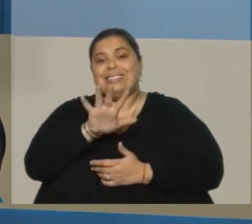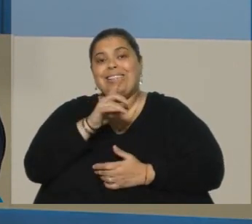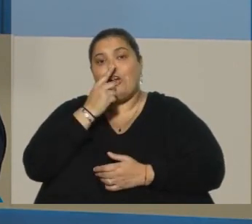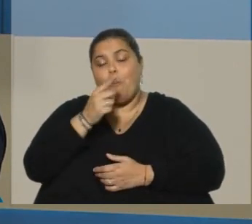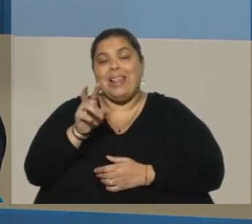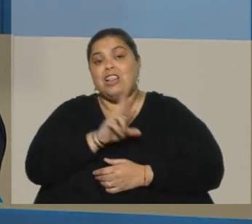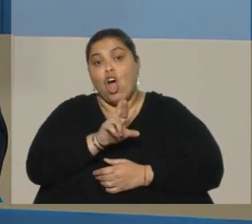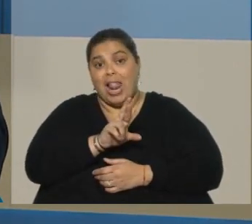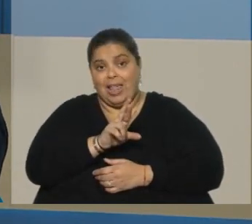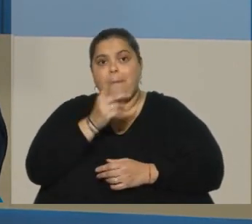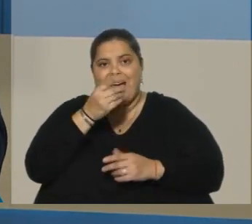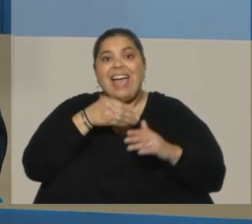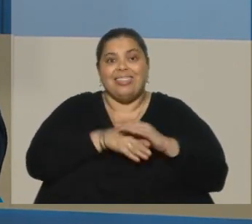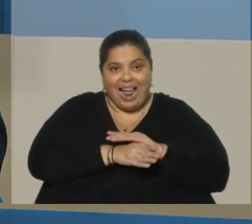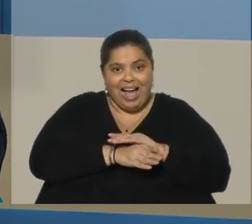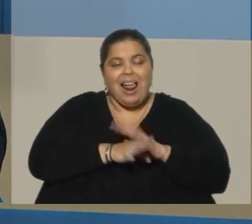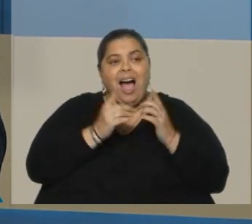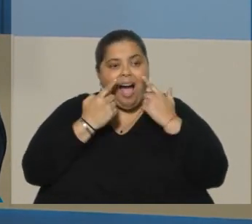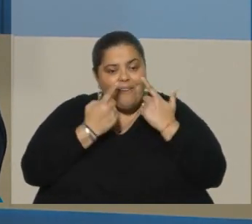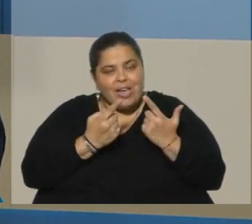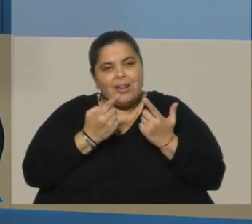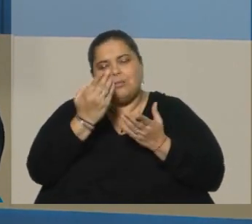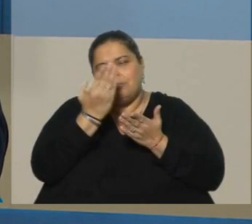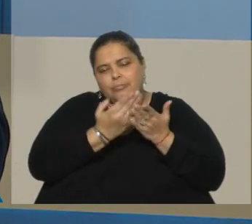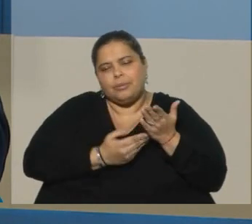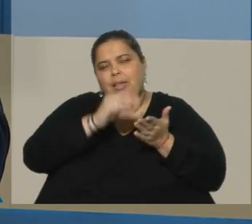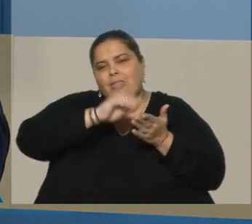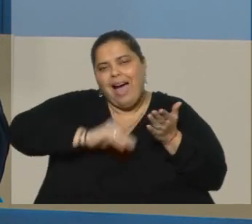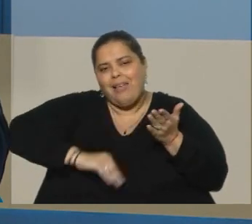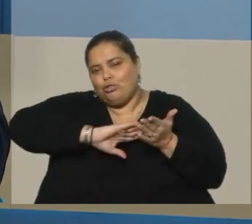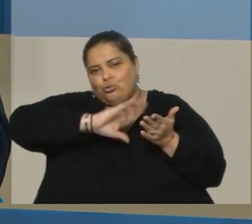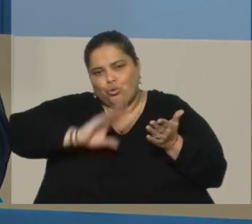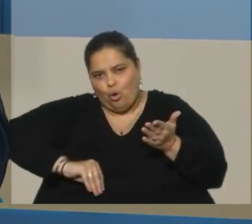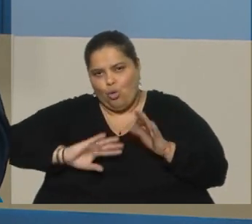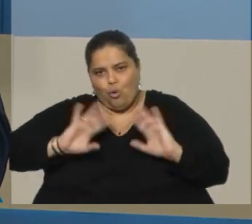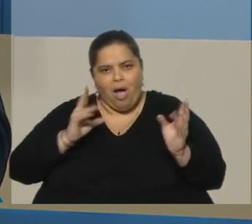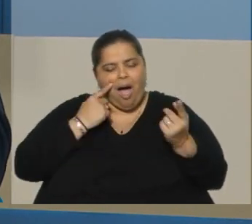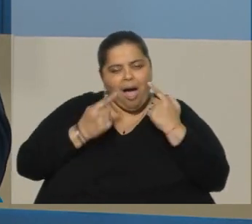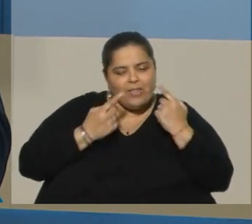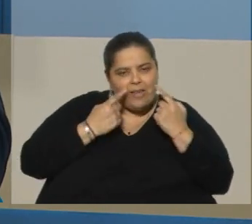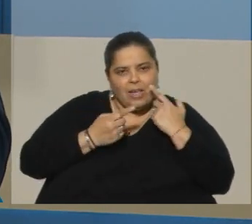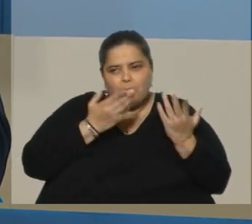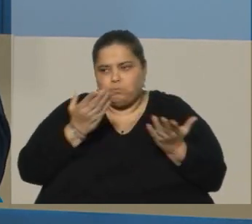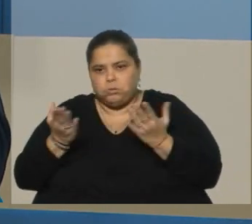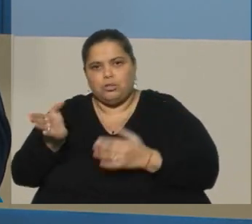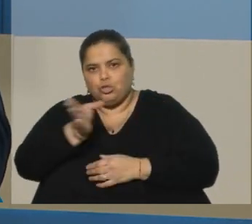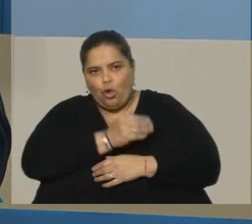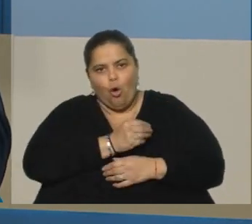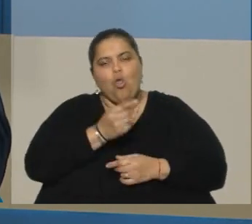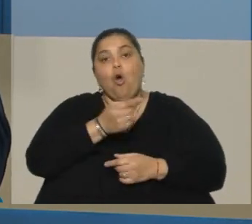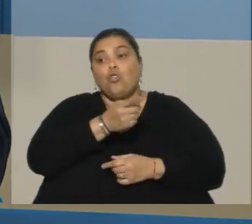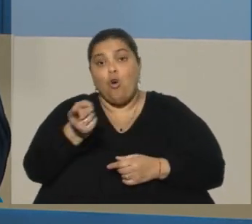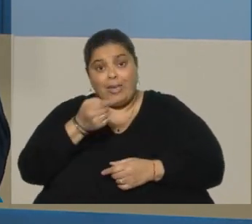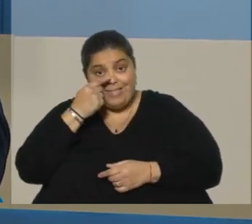uno para integrarse al data room. El data room era un data room virtual en el cual se compartió con las empresas